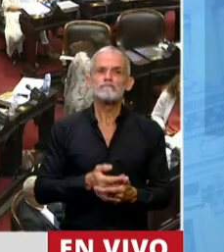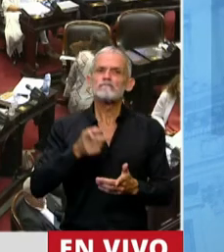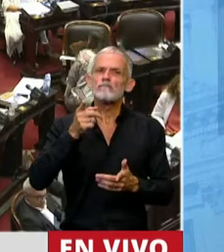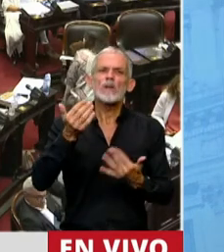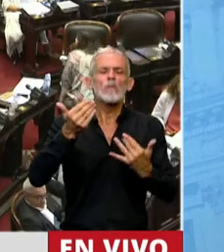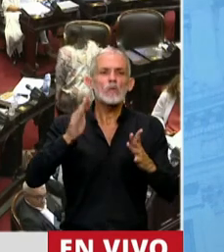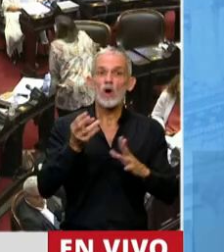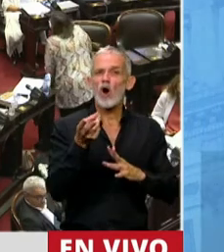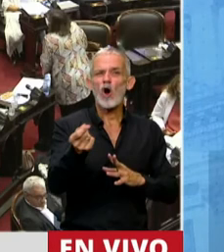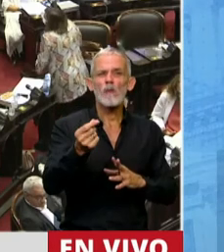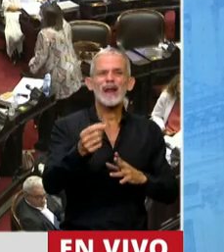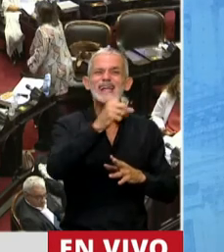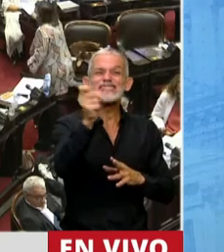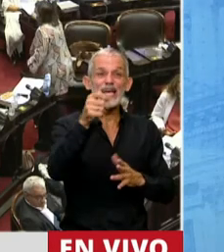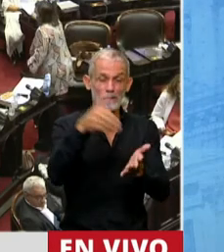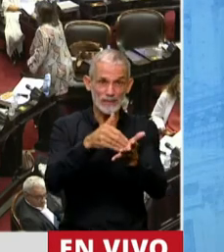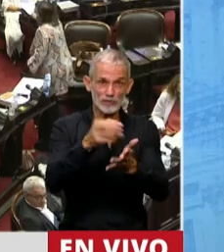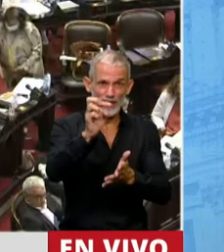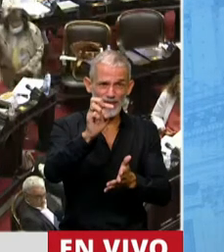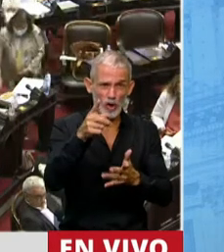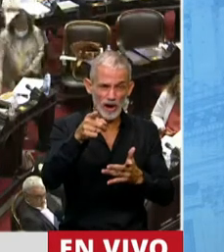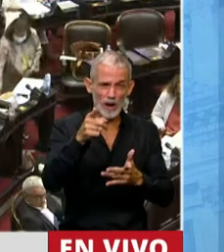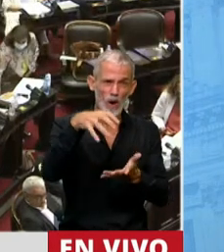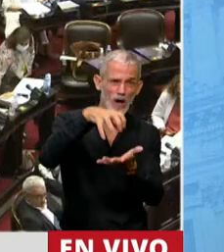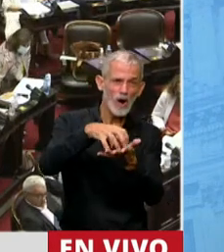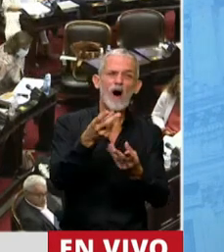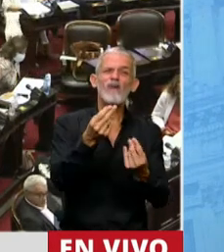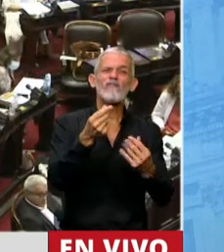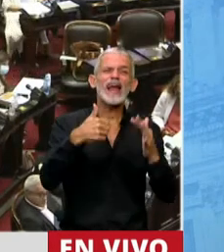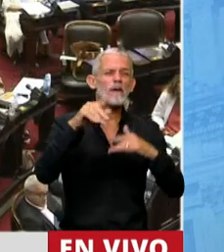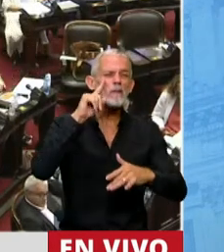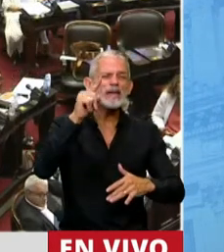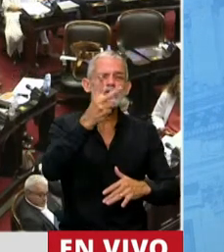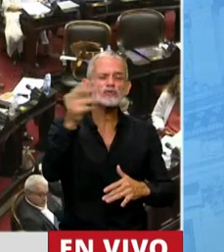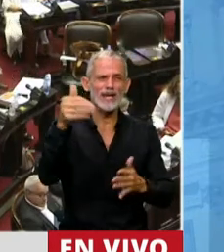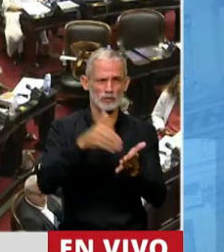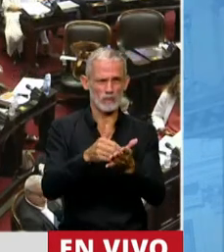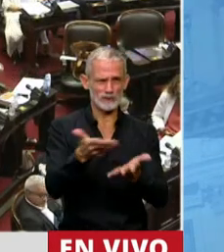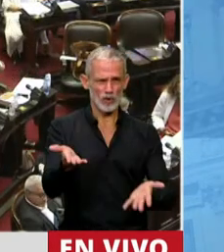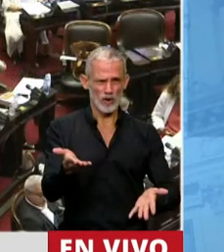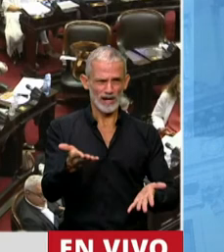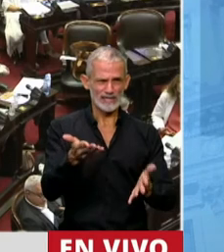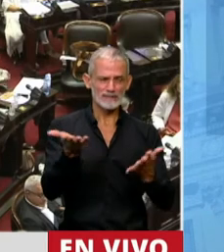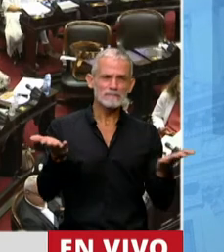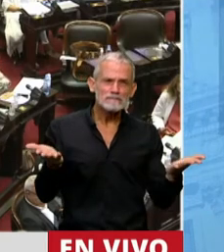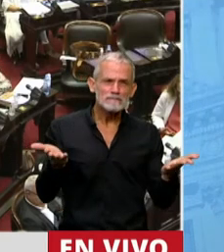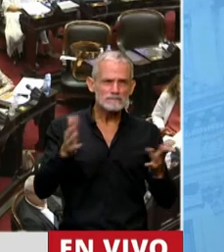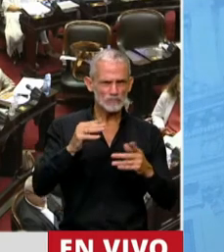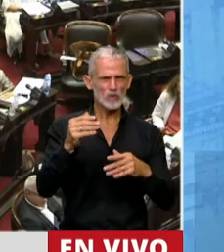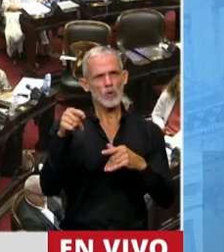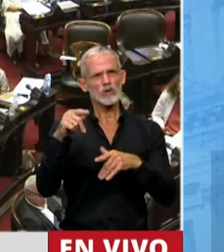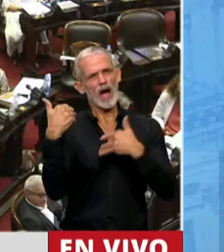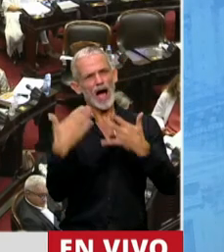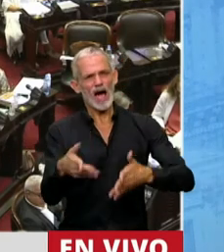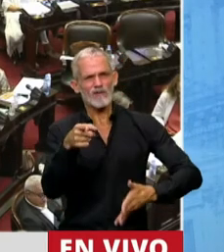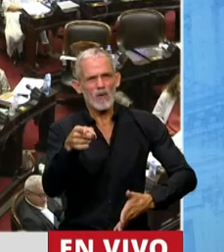pudo ser comprada en 100 millones de dólares cuando valía más de 1.200 millones, que ha tenido un tratamiento